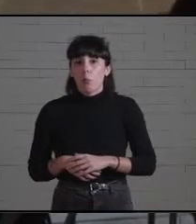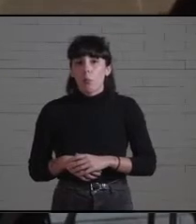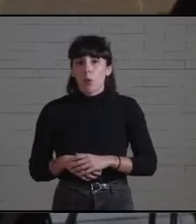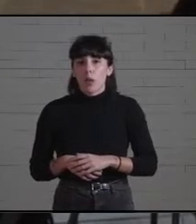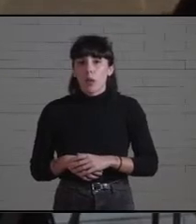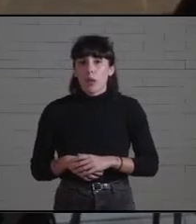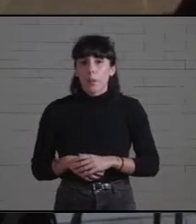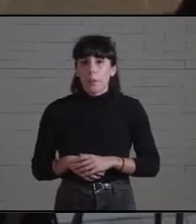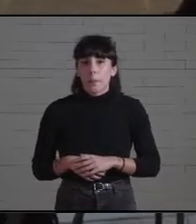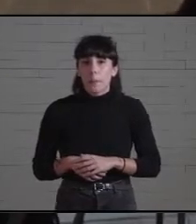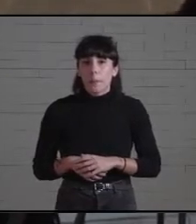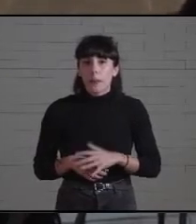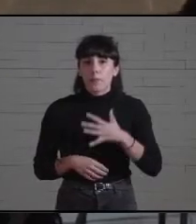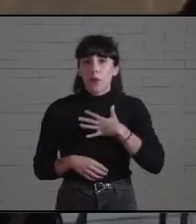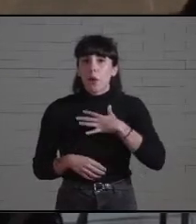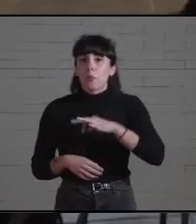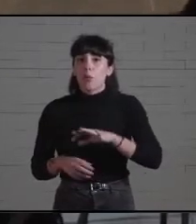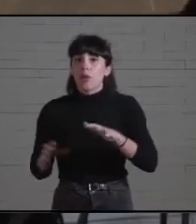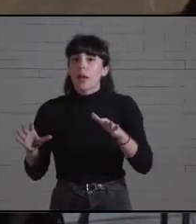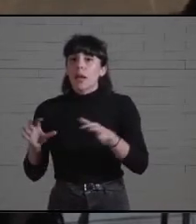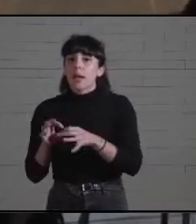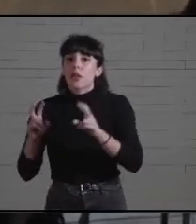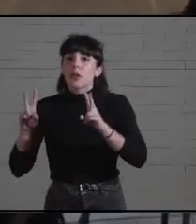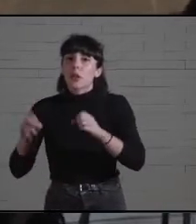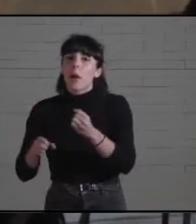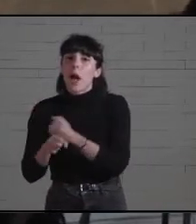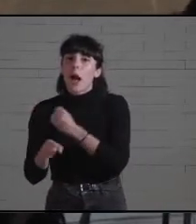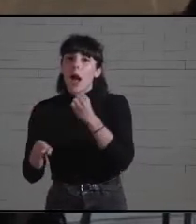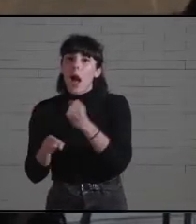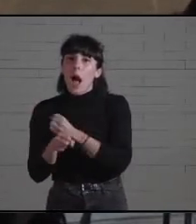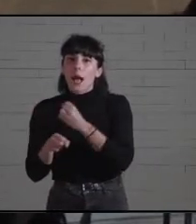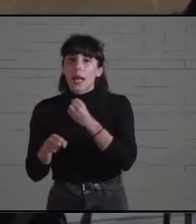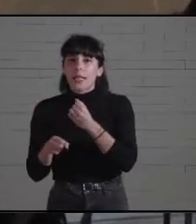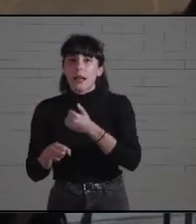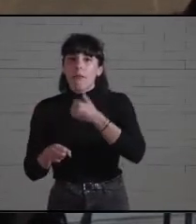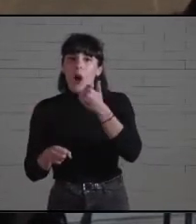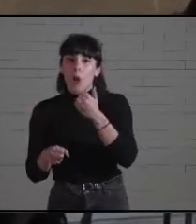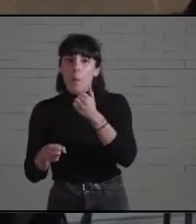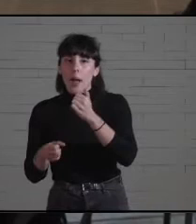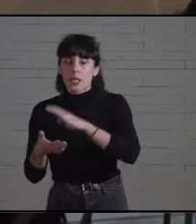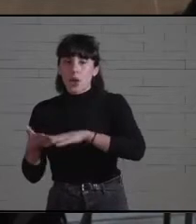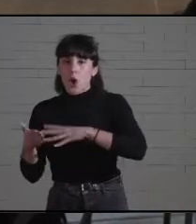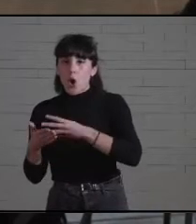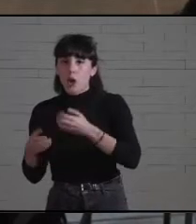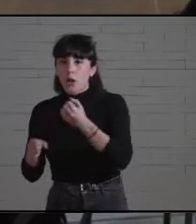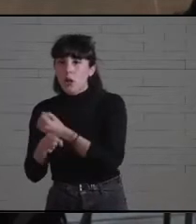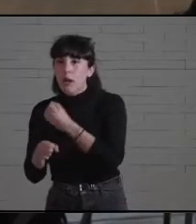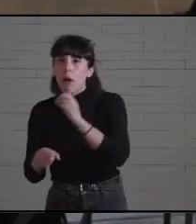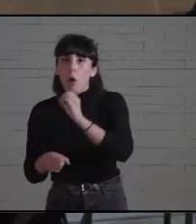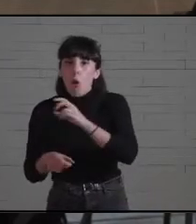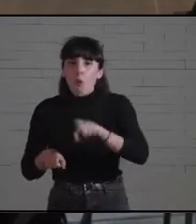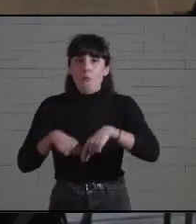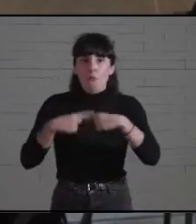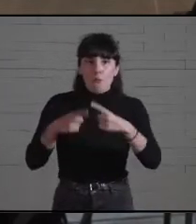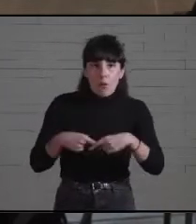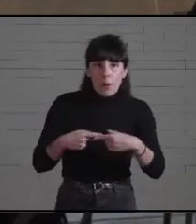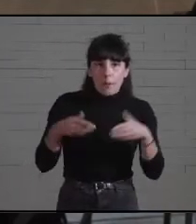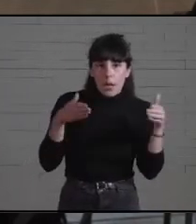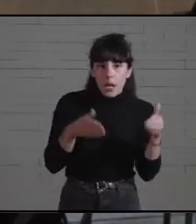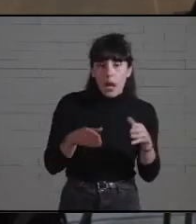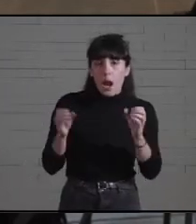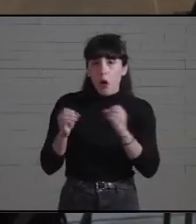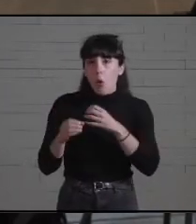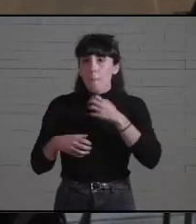le gustaría poder dedicar más tiempo al trabajo, más tiempo a personal, más tiempo familiar o no